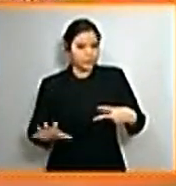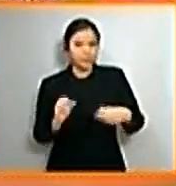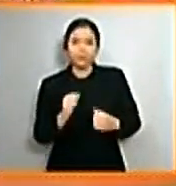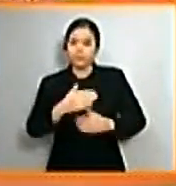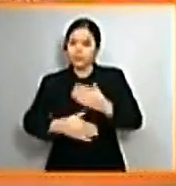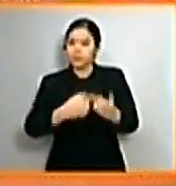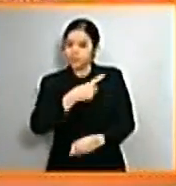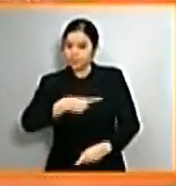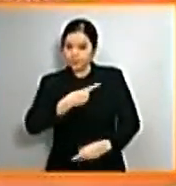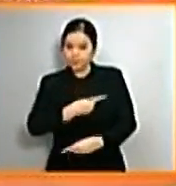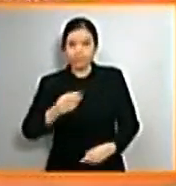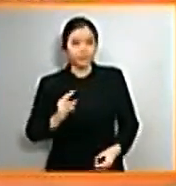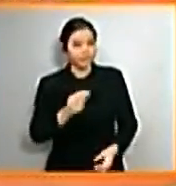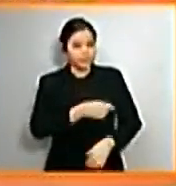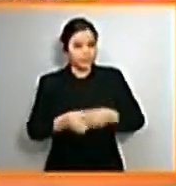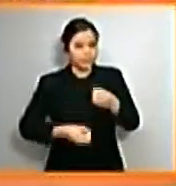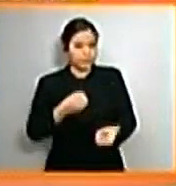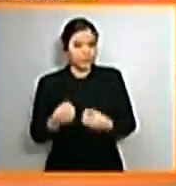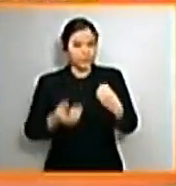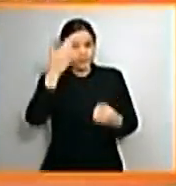número.